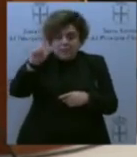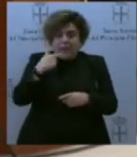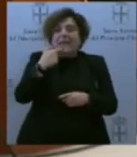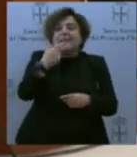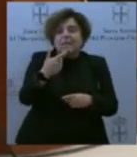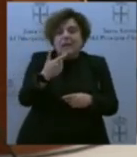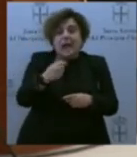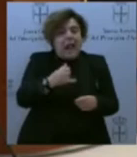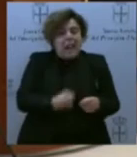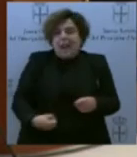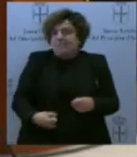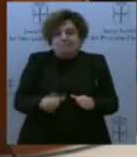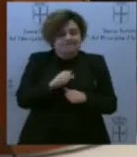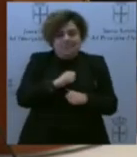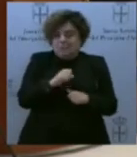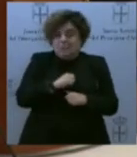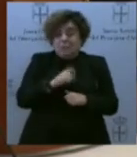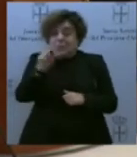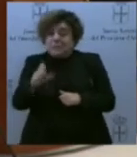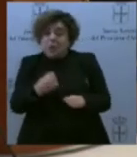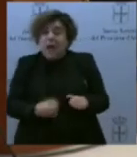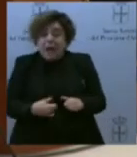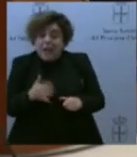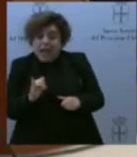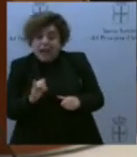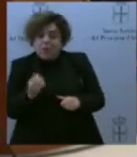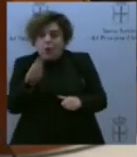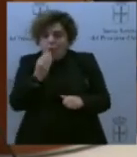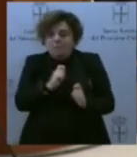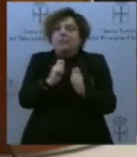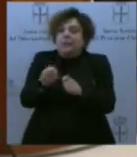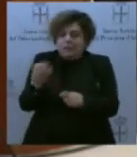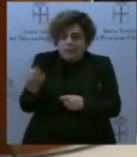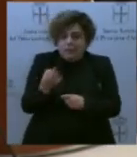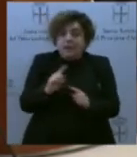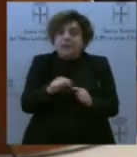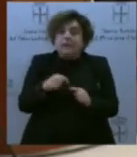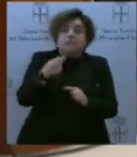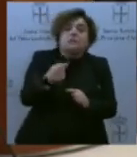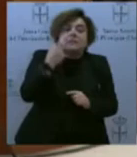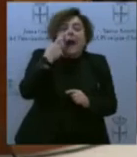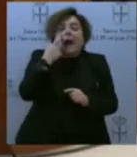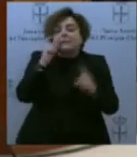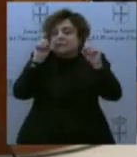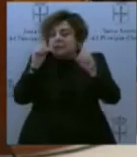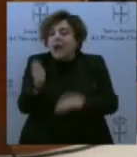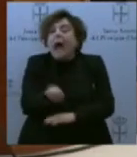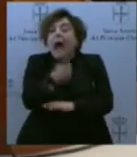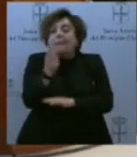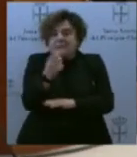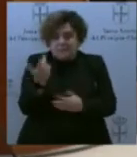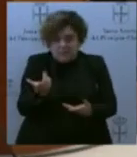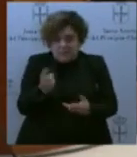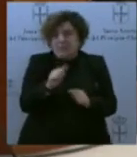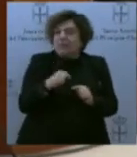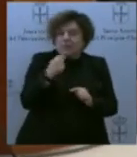hay que dar de comer. Después vendrá lo de enseñar y a pescar. Pero sobre todo, lo que hay que decir a la gente,